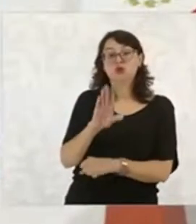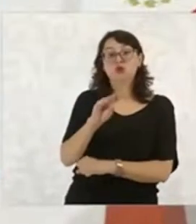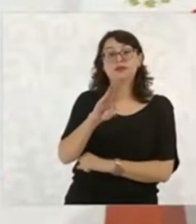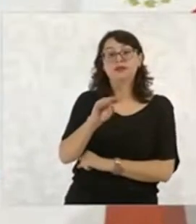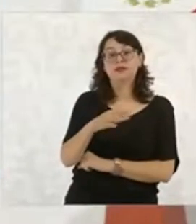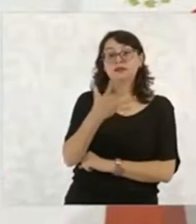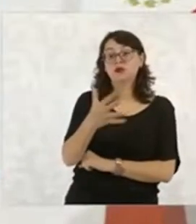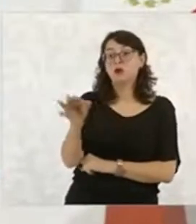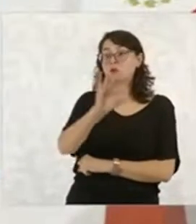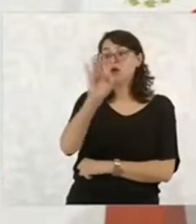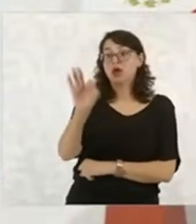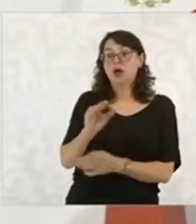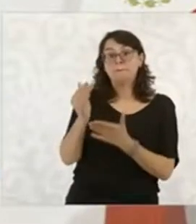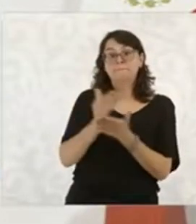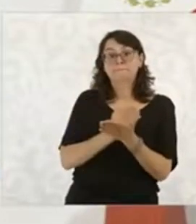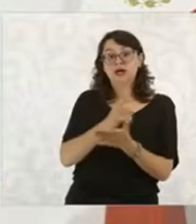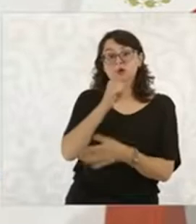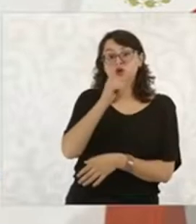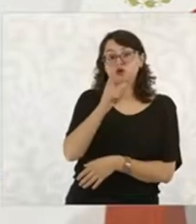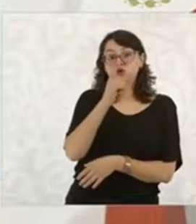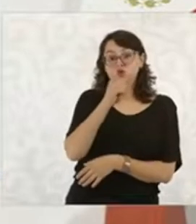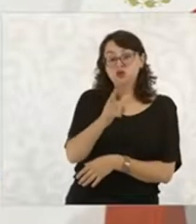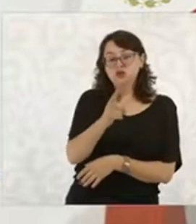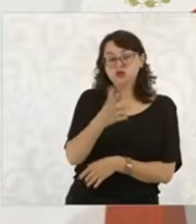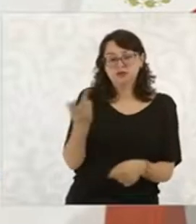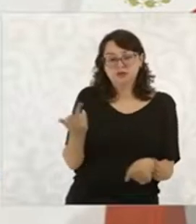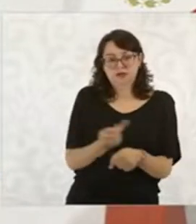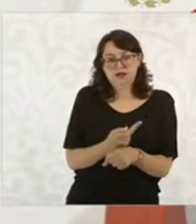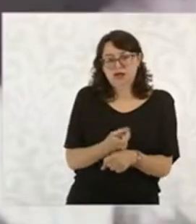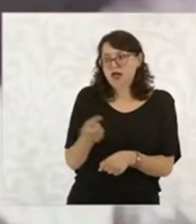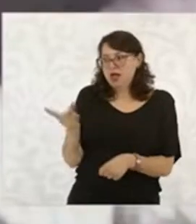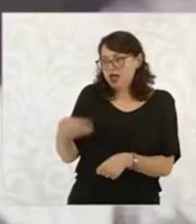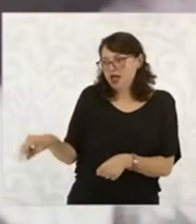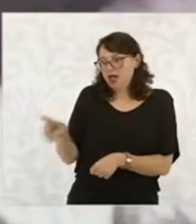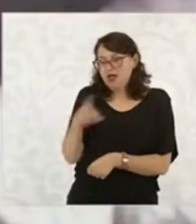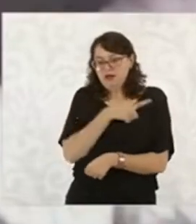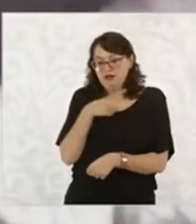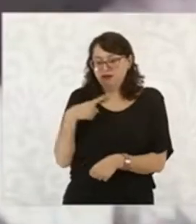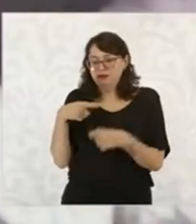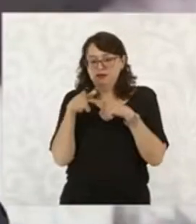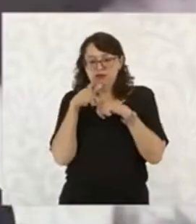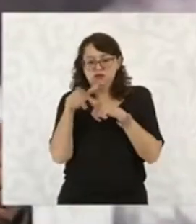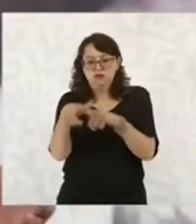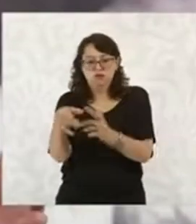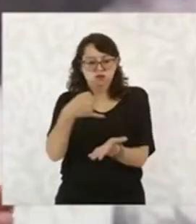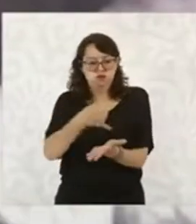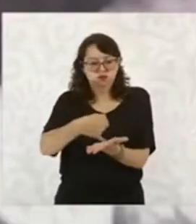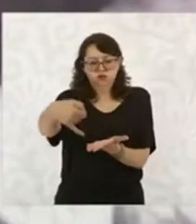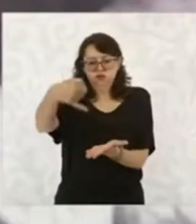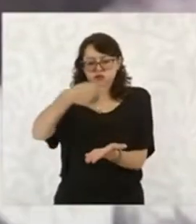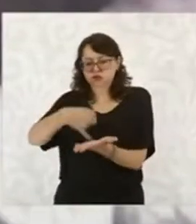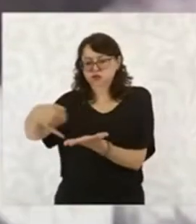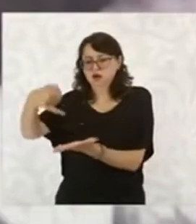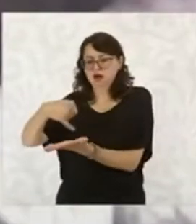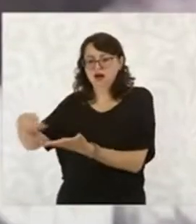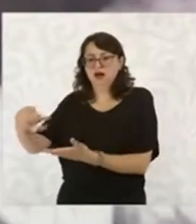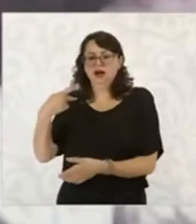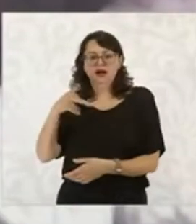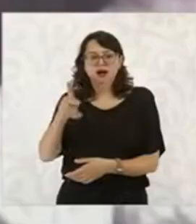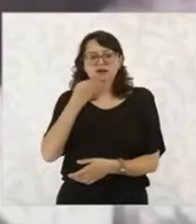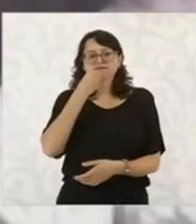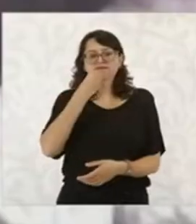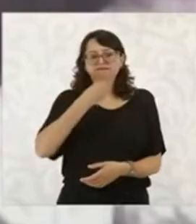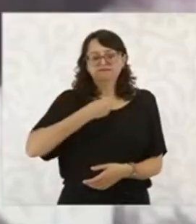productores. ¿Qué pasa? Ellos no pueden dejar de producir, siguen produciendo. Lo que sucede con ellos es que enfrentan